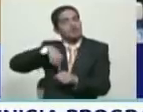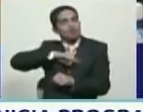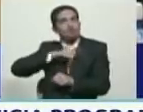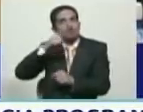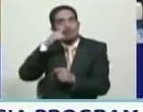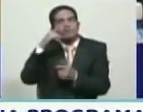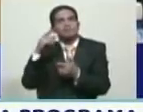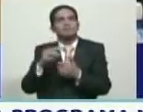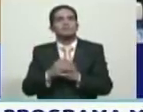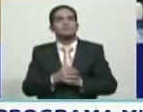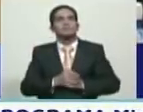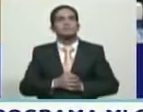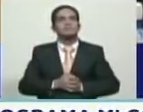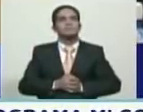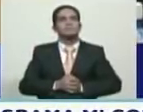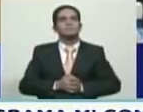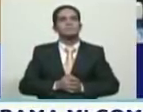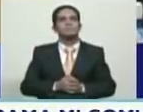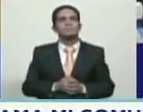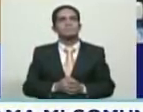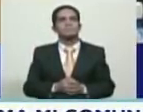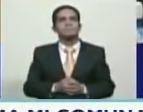fuertes.